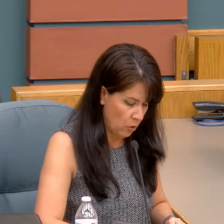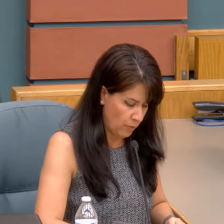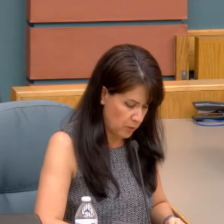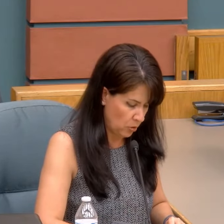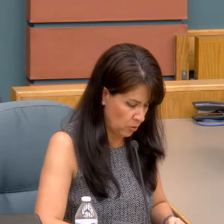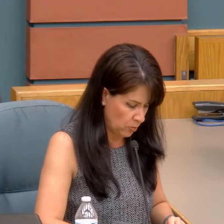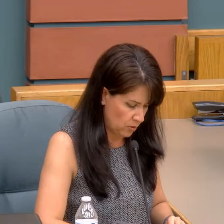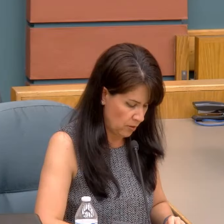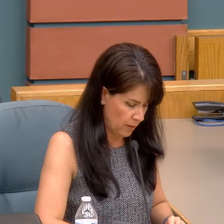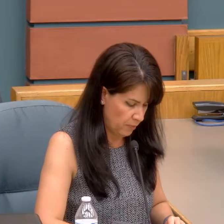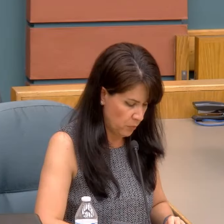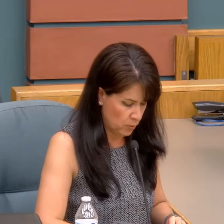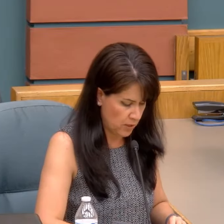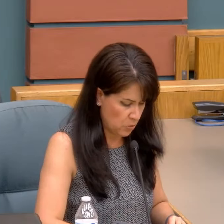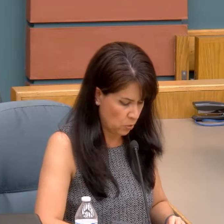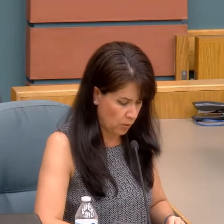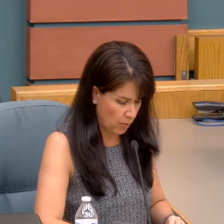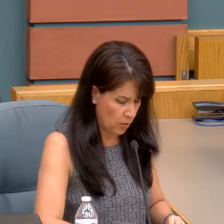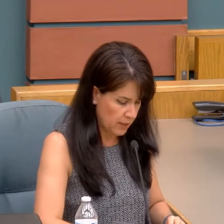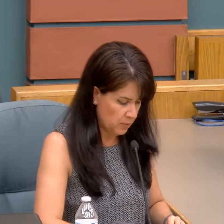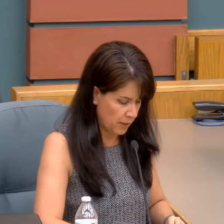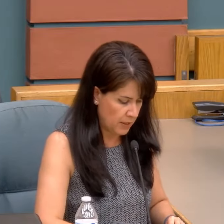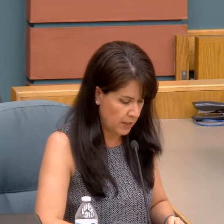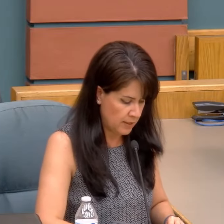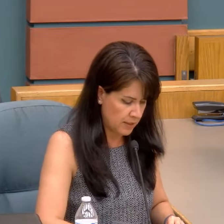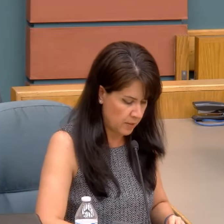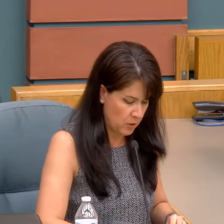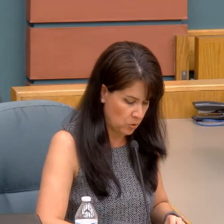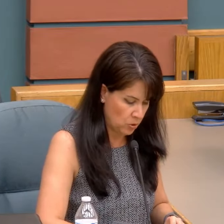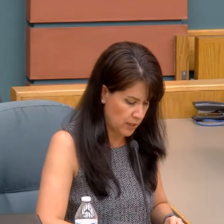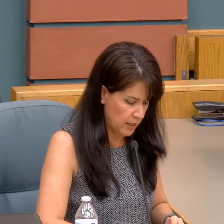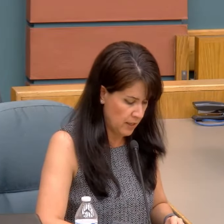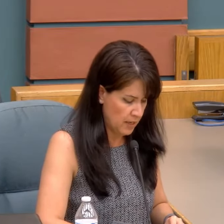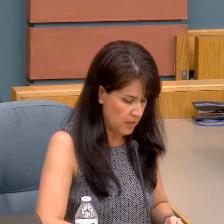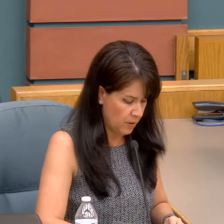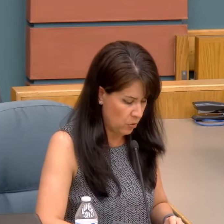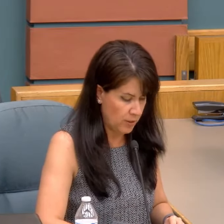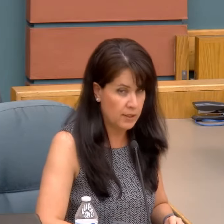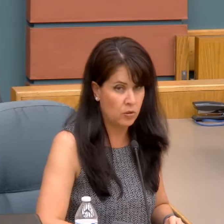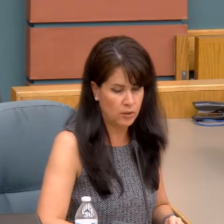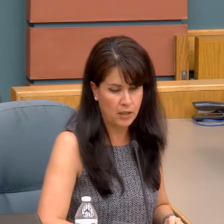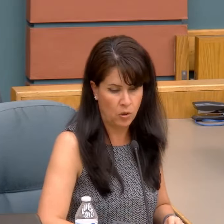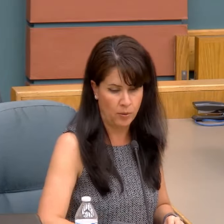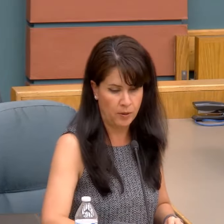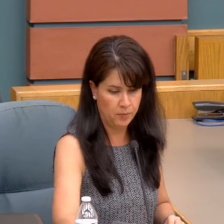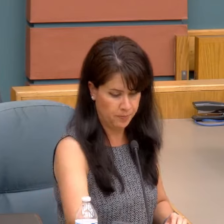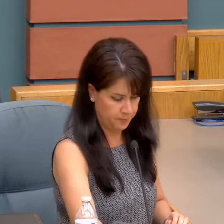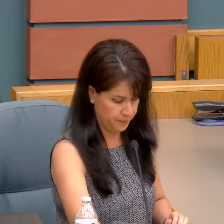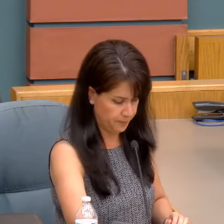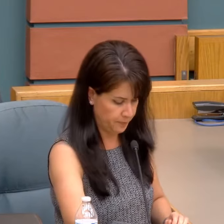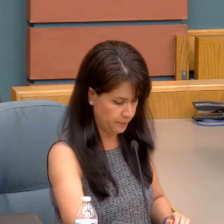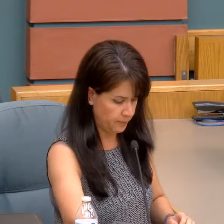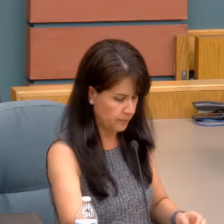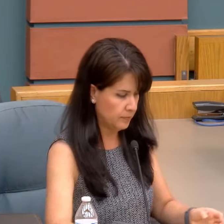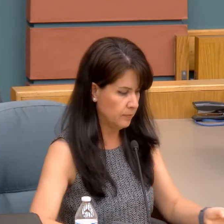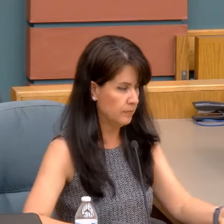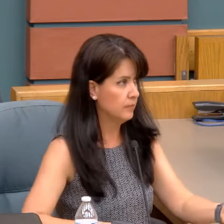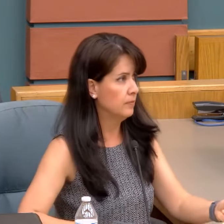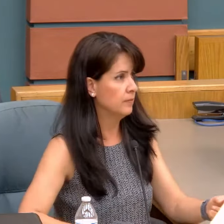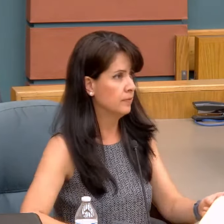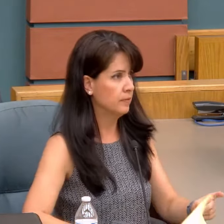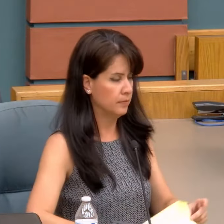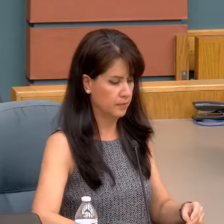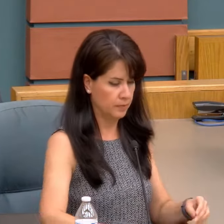monoclonal lo más pronto posible. Utilice su cubrebocas, practique distanciamiento social y vacúnese contra el COVID.